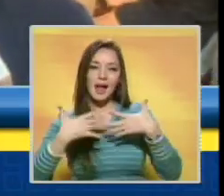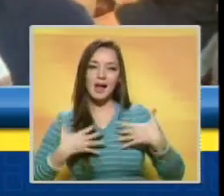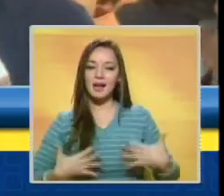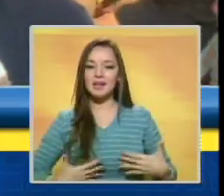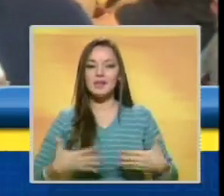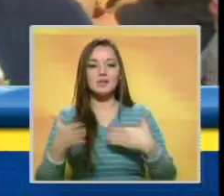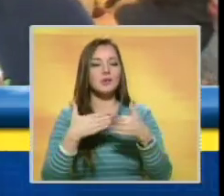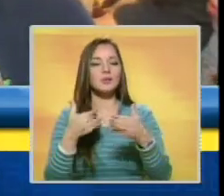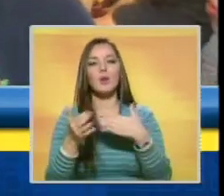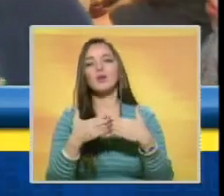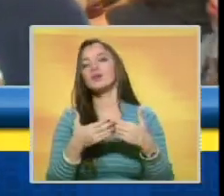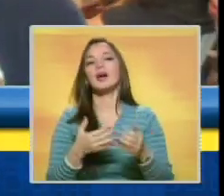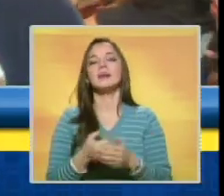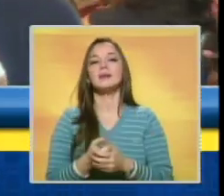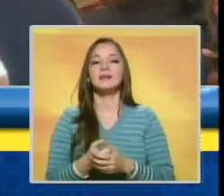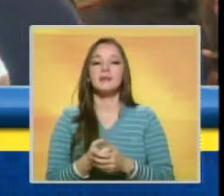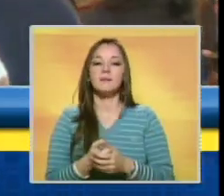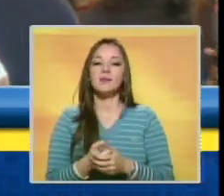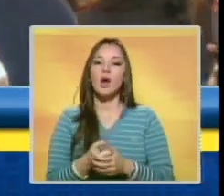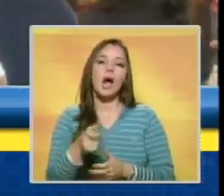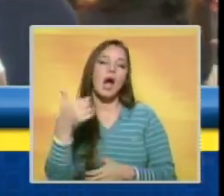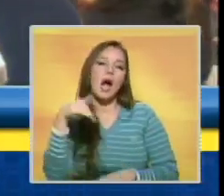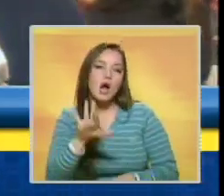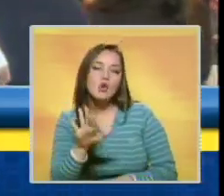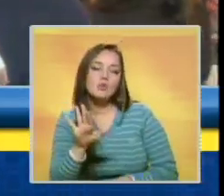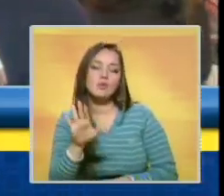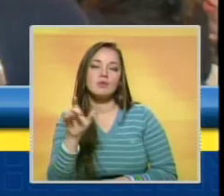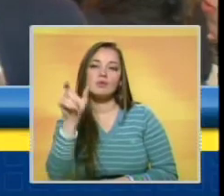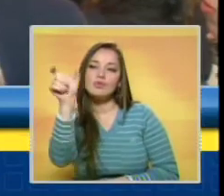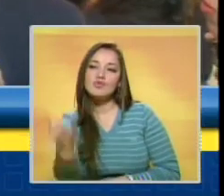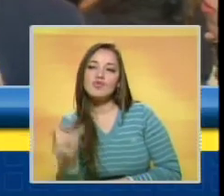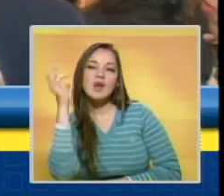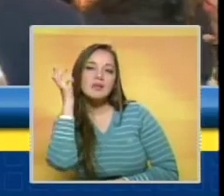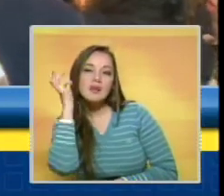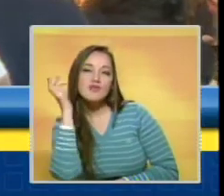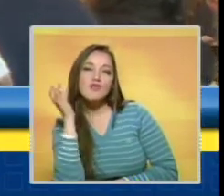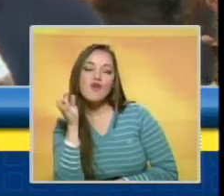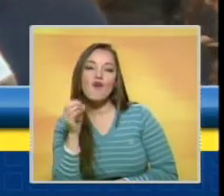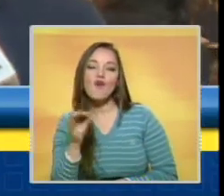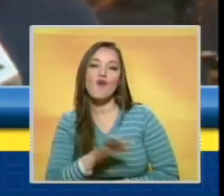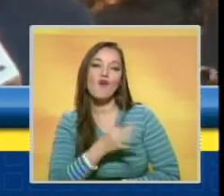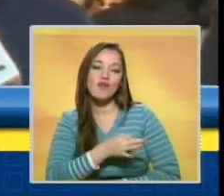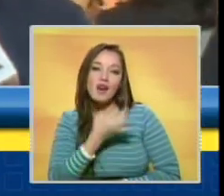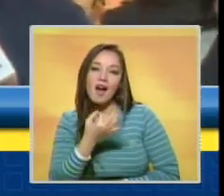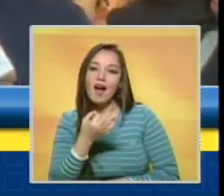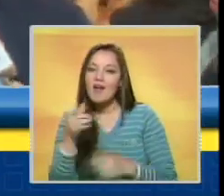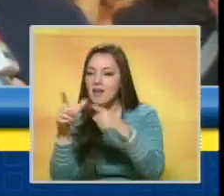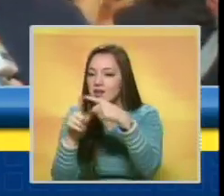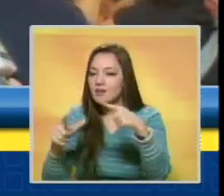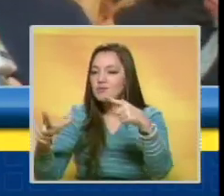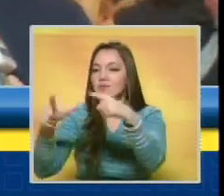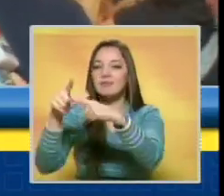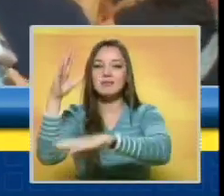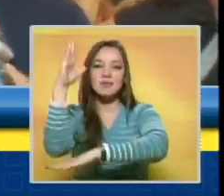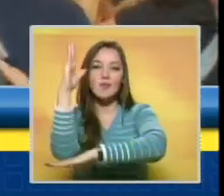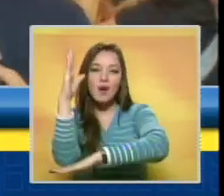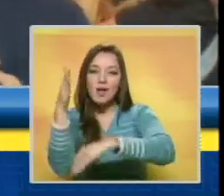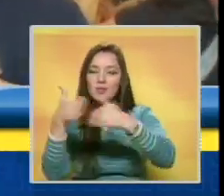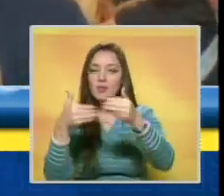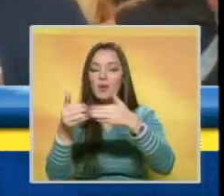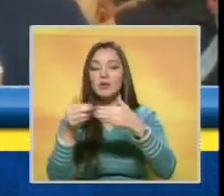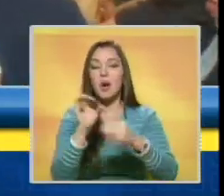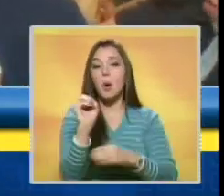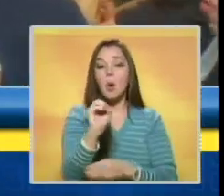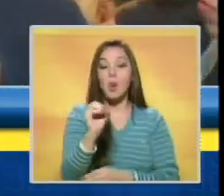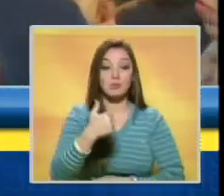lo está haciendo una señora que está de repente en cualquier huequito de nuestro estado Lara, o en mi caso,